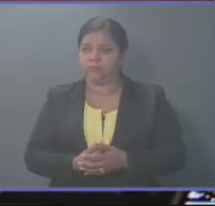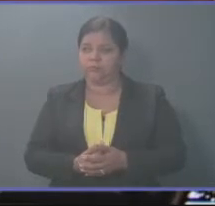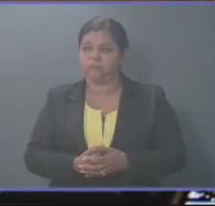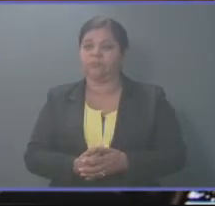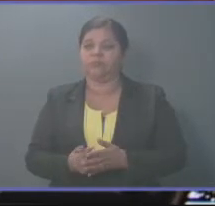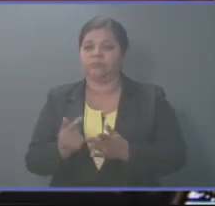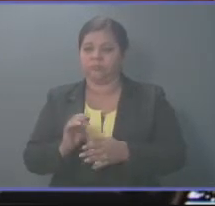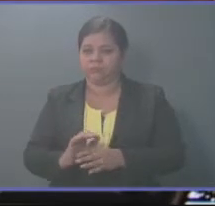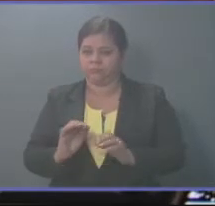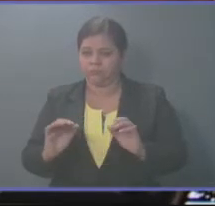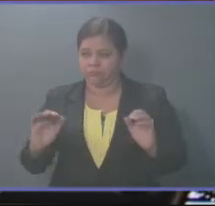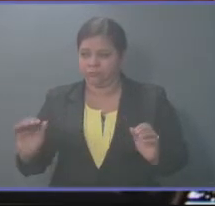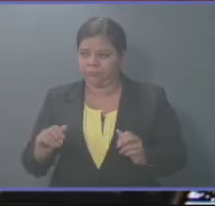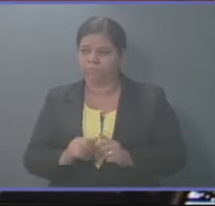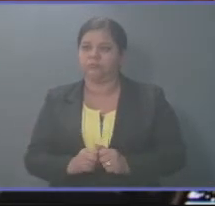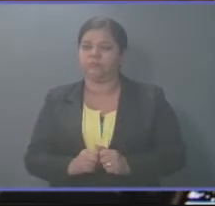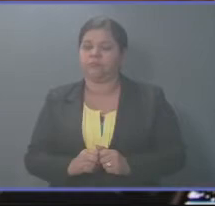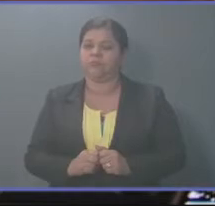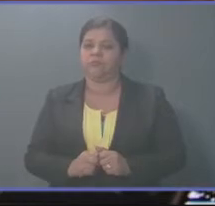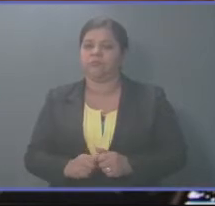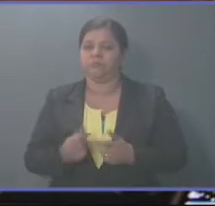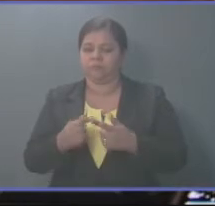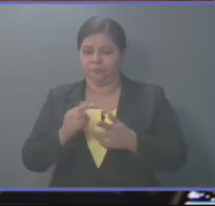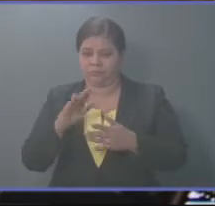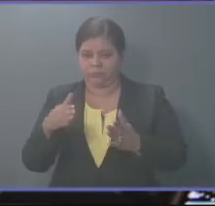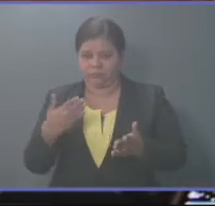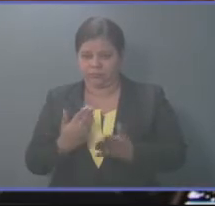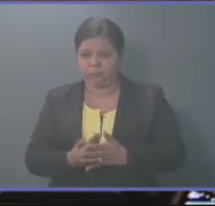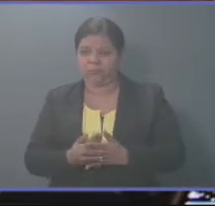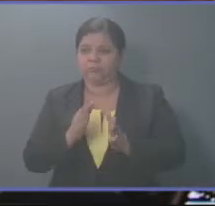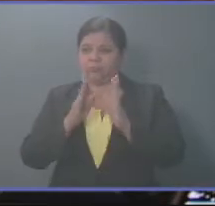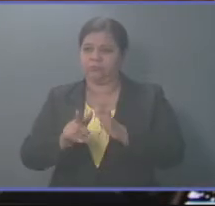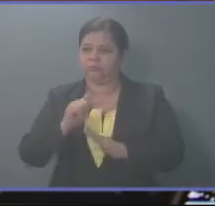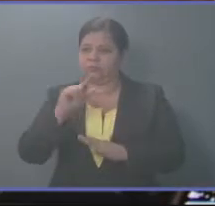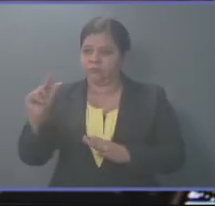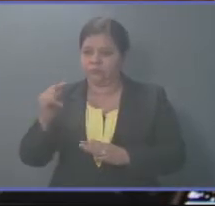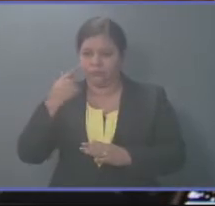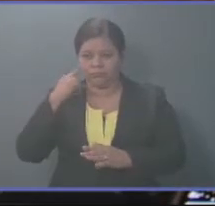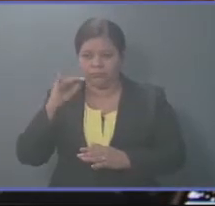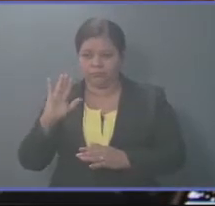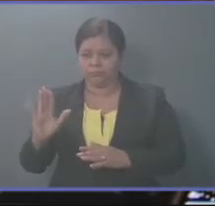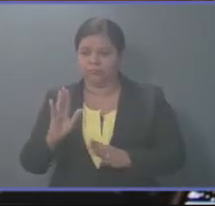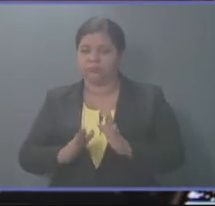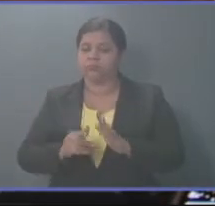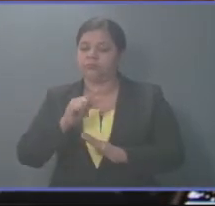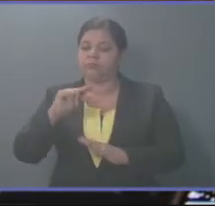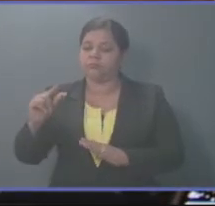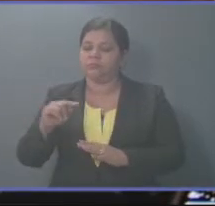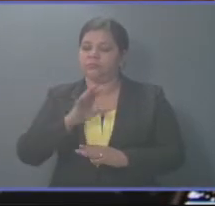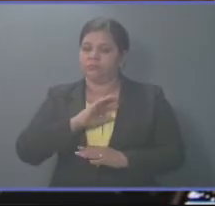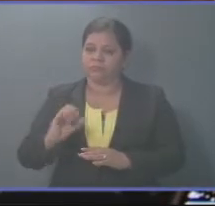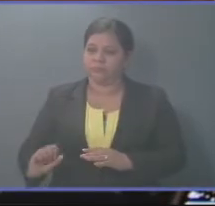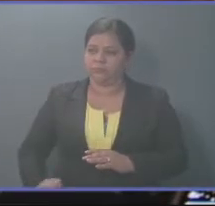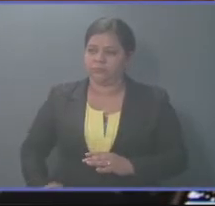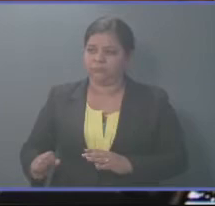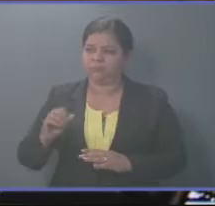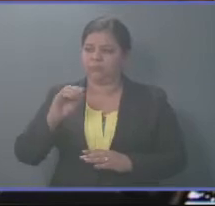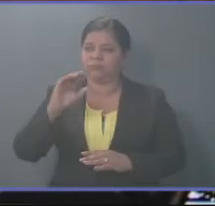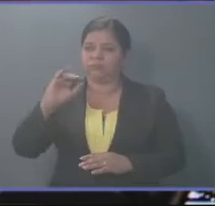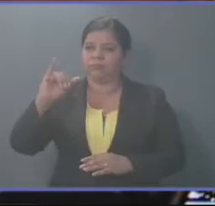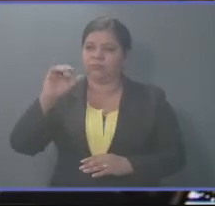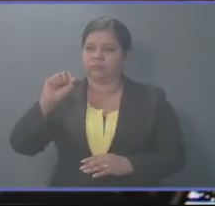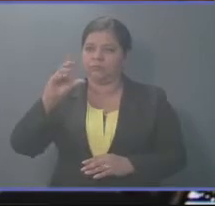y adolescente, requirió opiniones de instituciones como el Instituto Salvadoreño para el Desarrollo de la